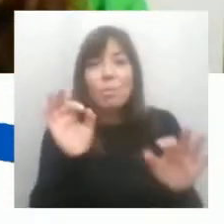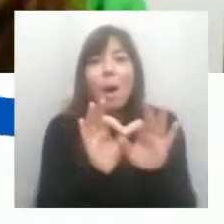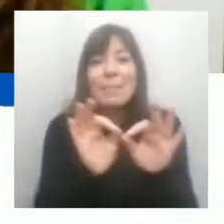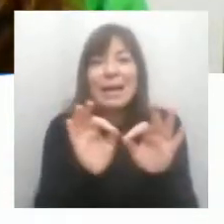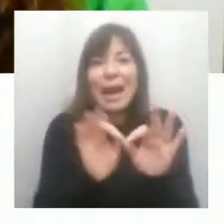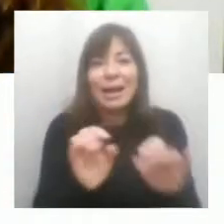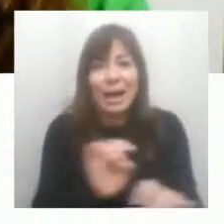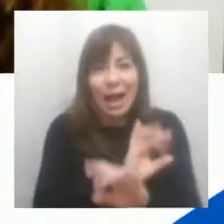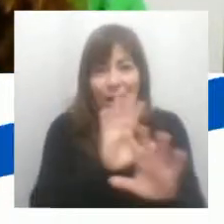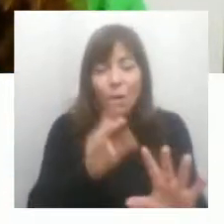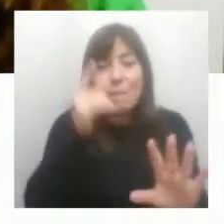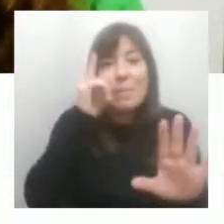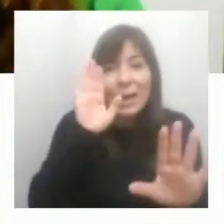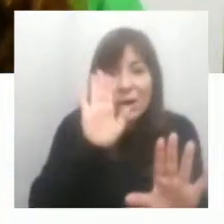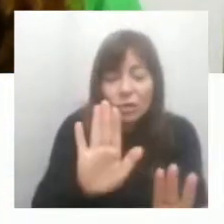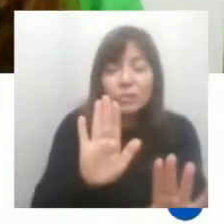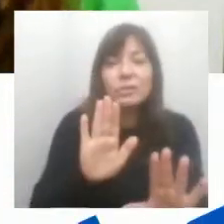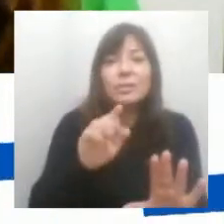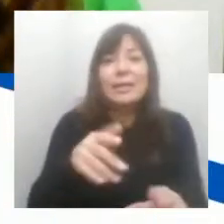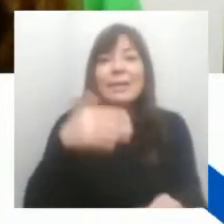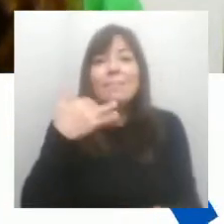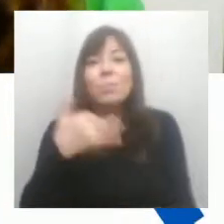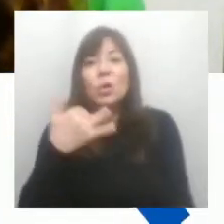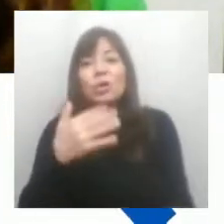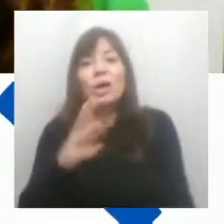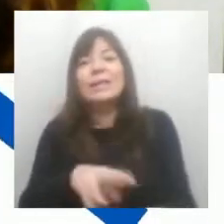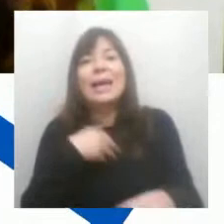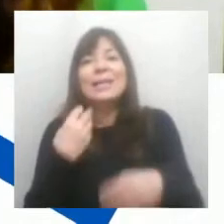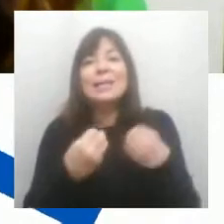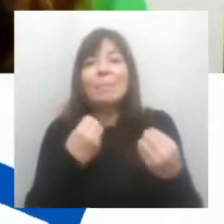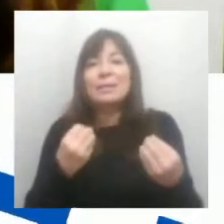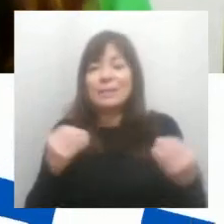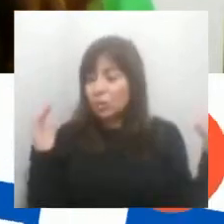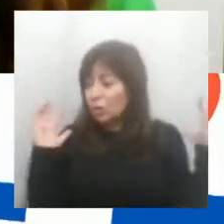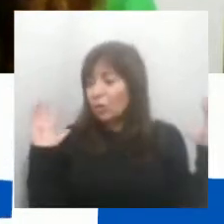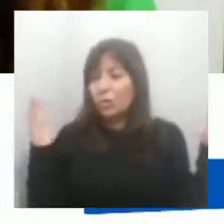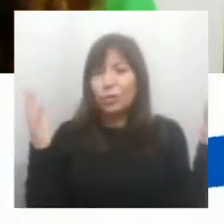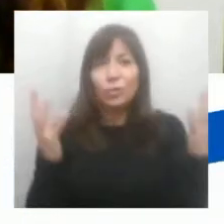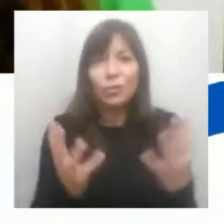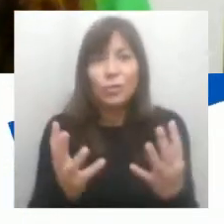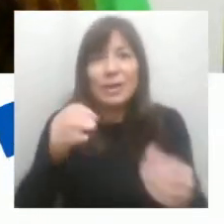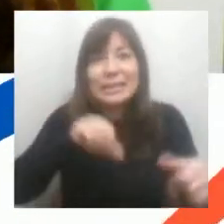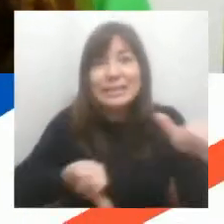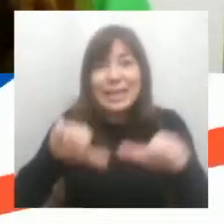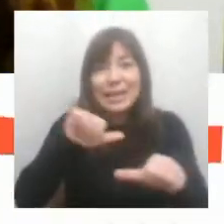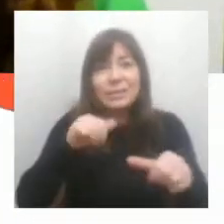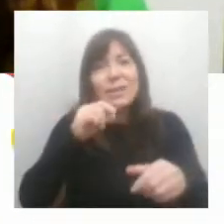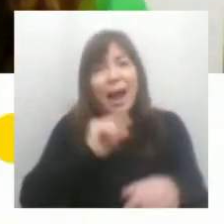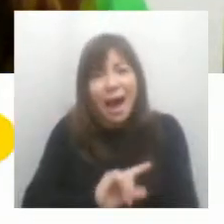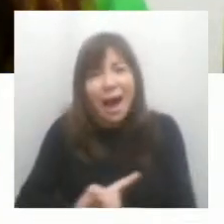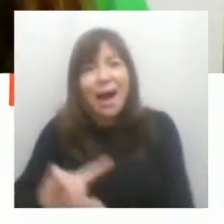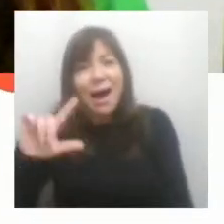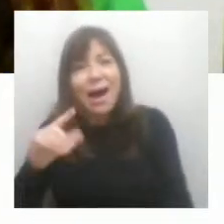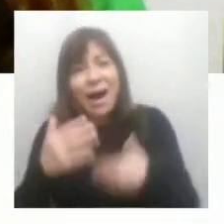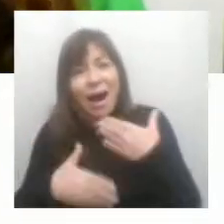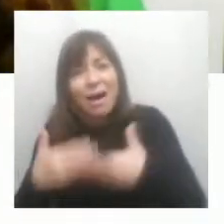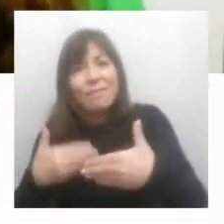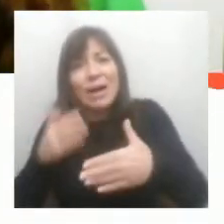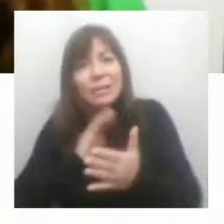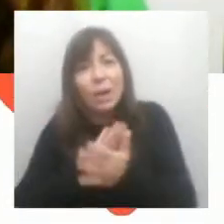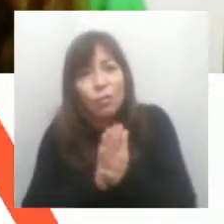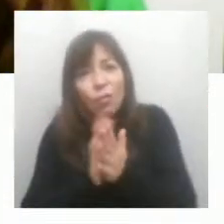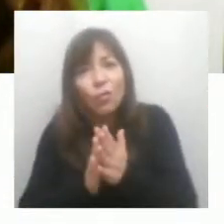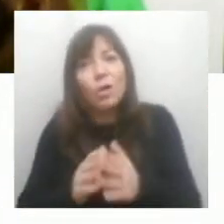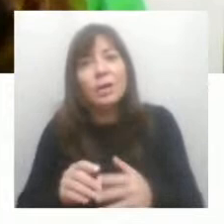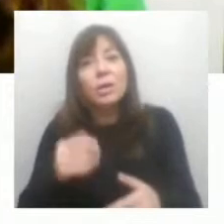tomamos o tomamos referencias de lo que está ocurriendo en nuestro entorno, porque la ciencia cambia, la ciencia avanza, y nosotros tenemos que ir siempre a la par con